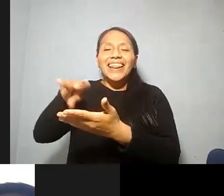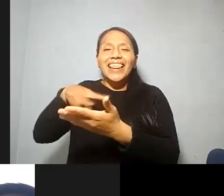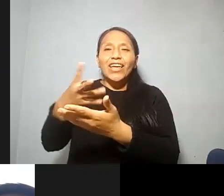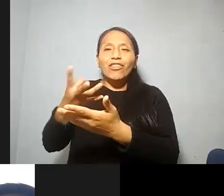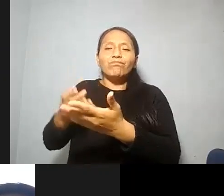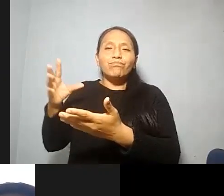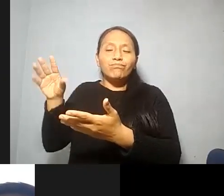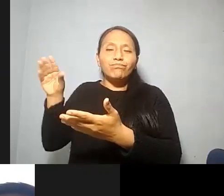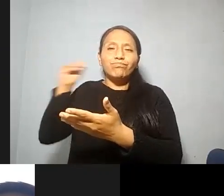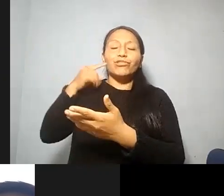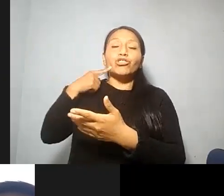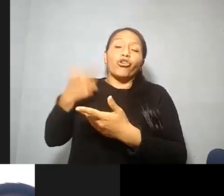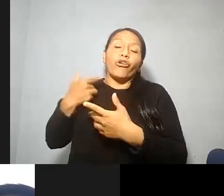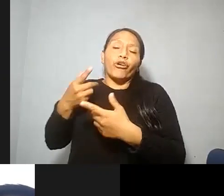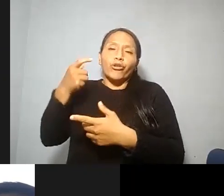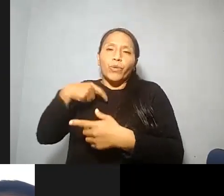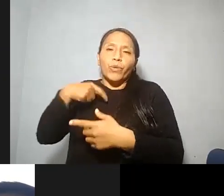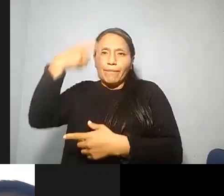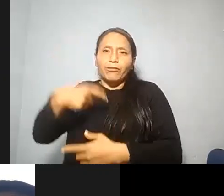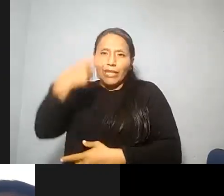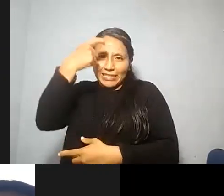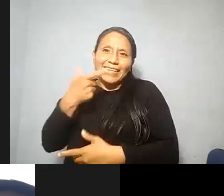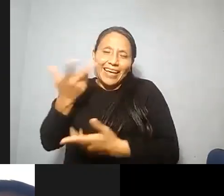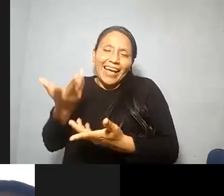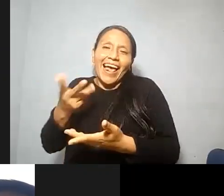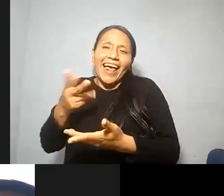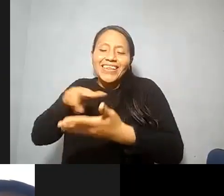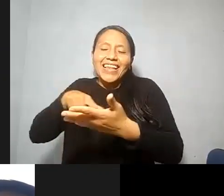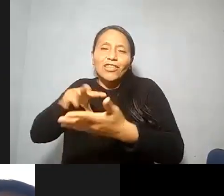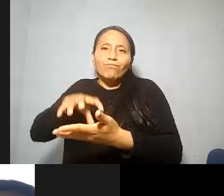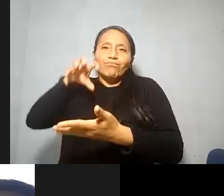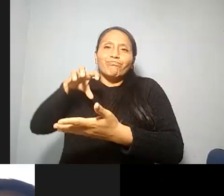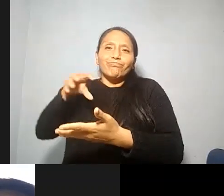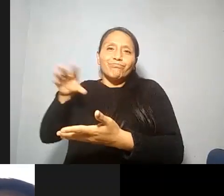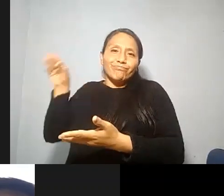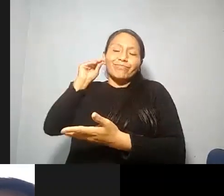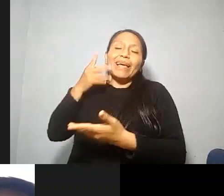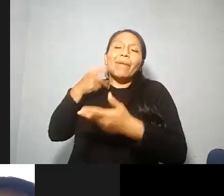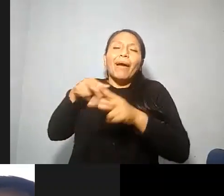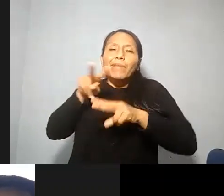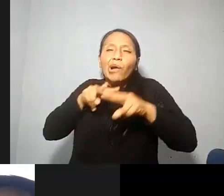y utilizo el lector de pantalla, ¿sí? Por ahí me cuesta justamente encontrar